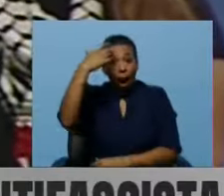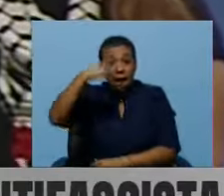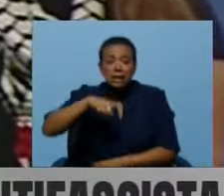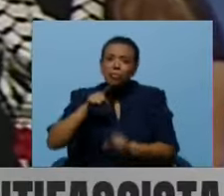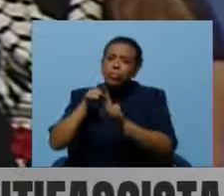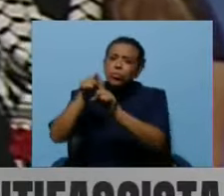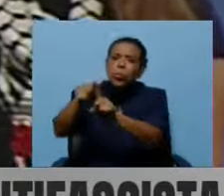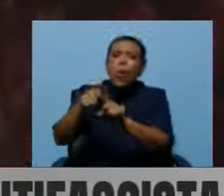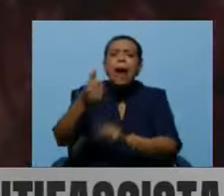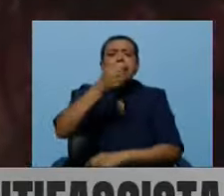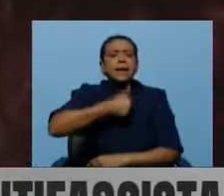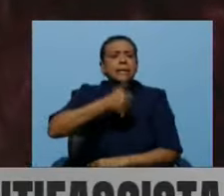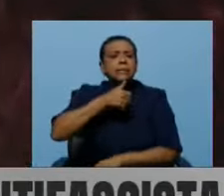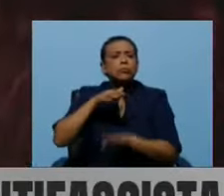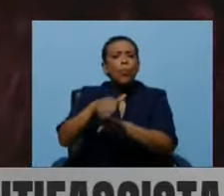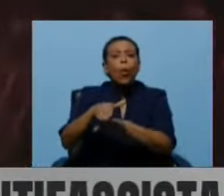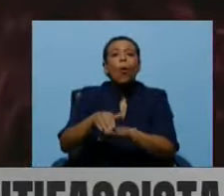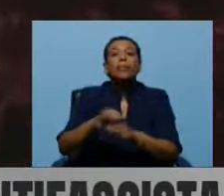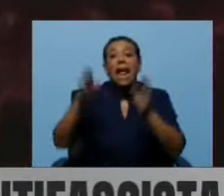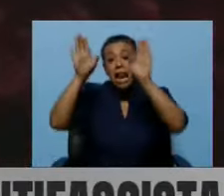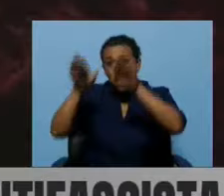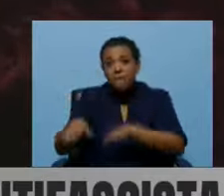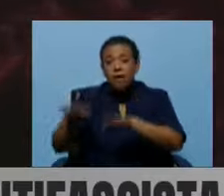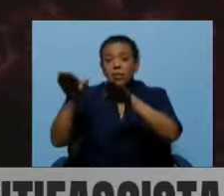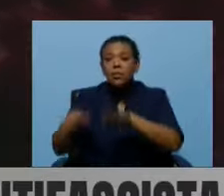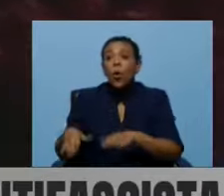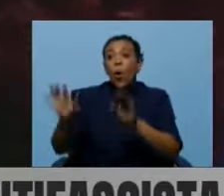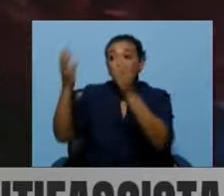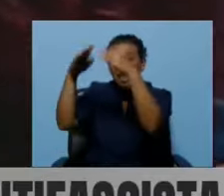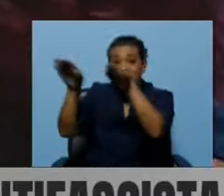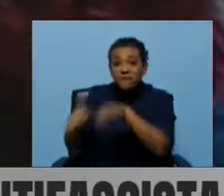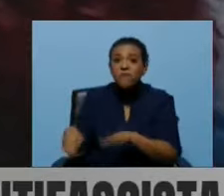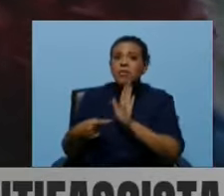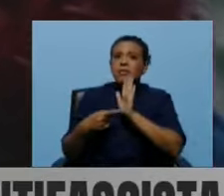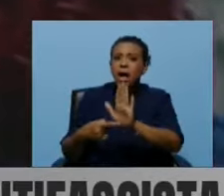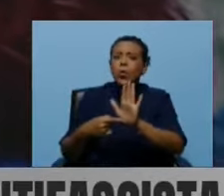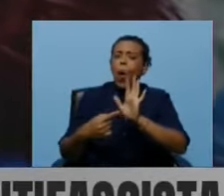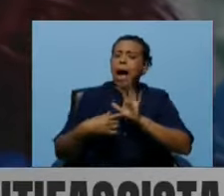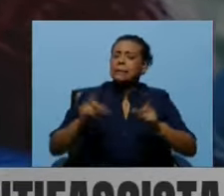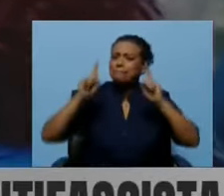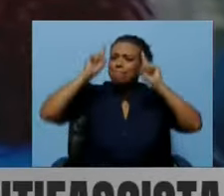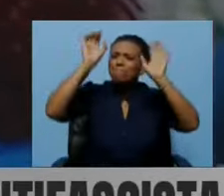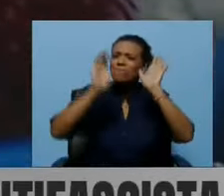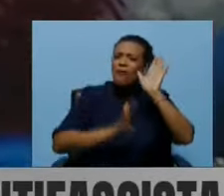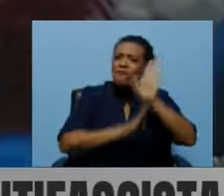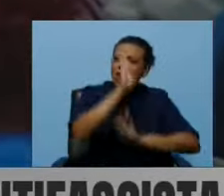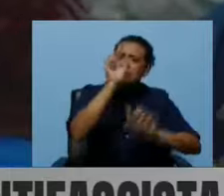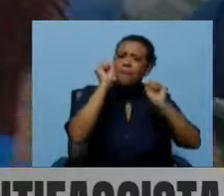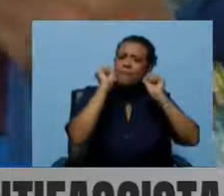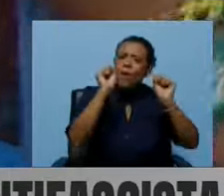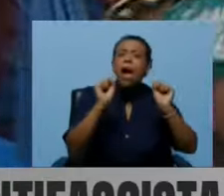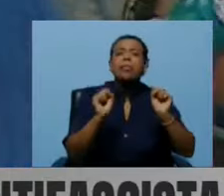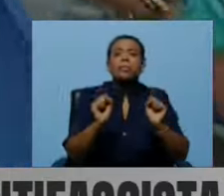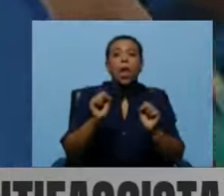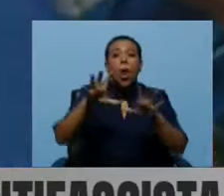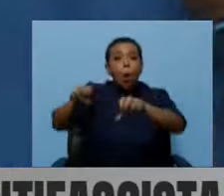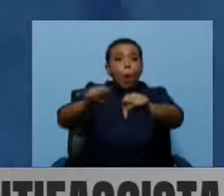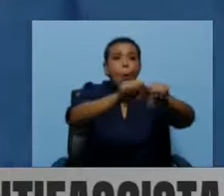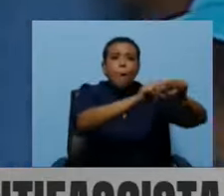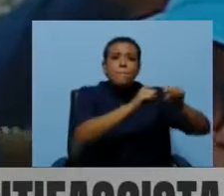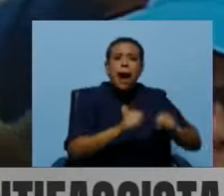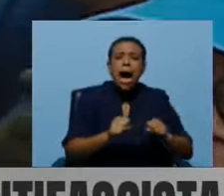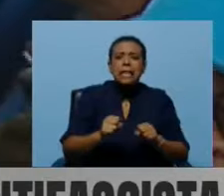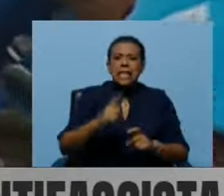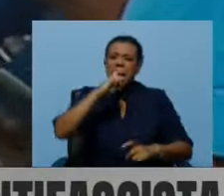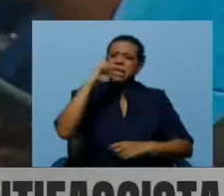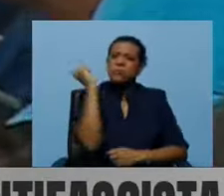dirigió la resistencia islámica del Líbano a grandes éxitos frente a los ocupantes y